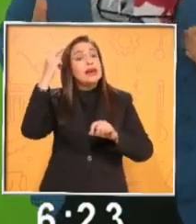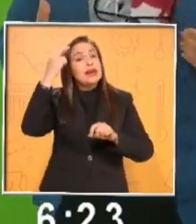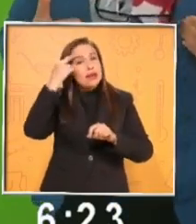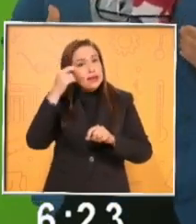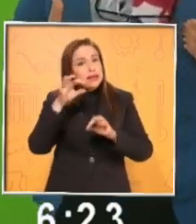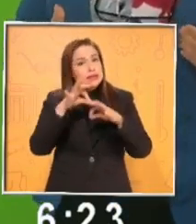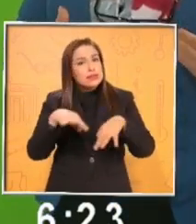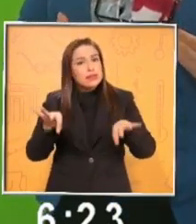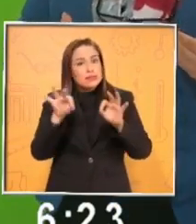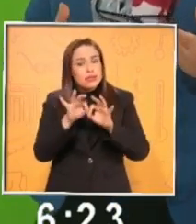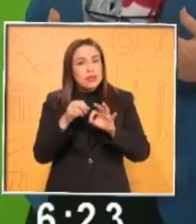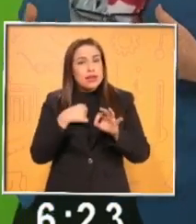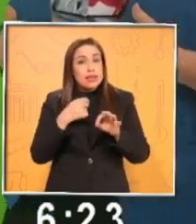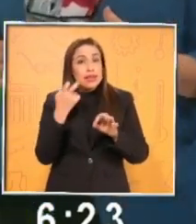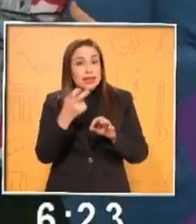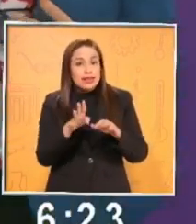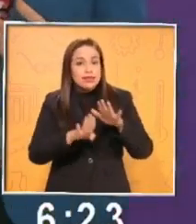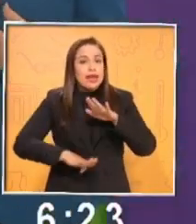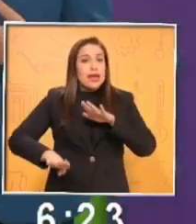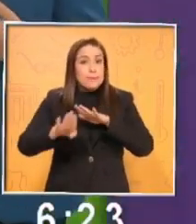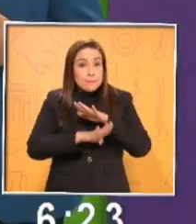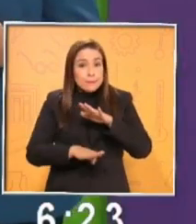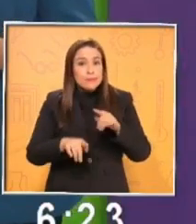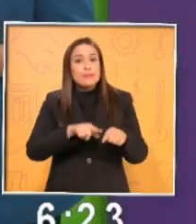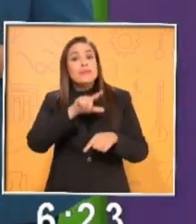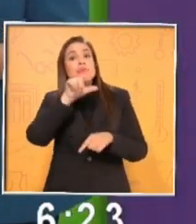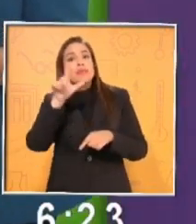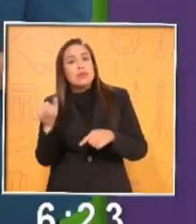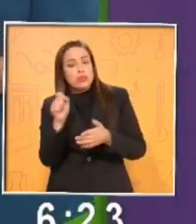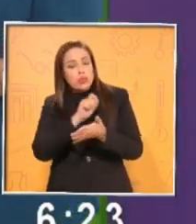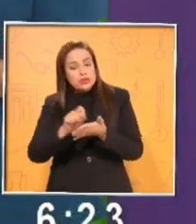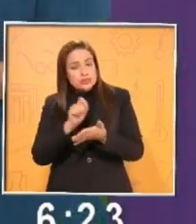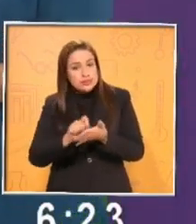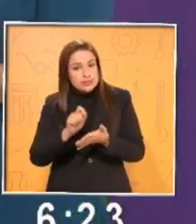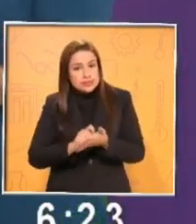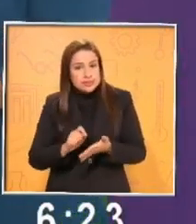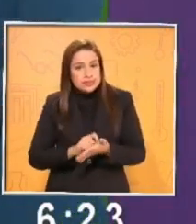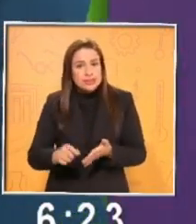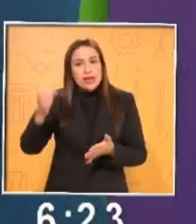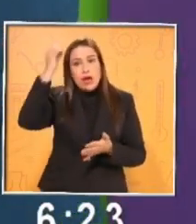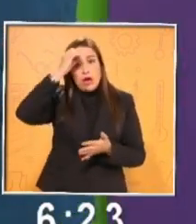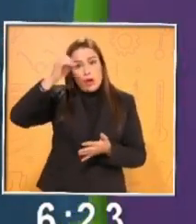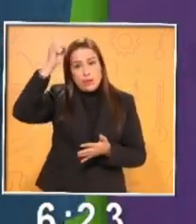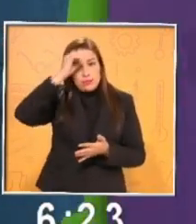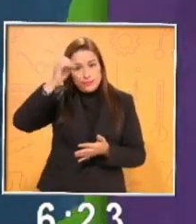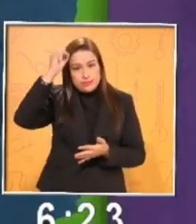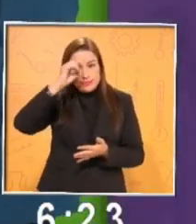puede servir como base para escribir el artículo de opinión.